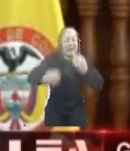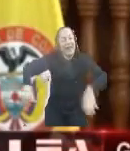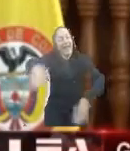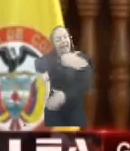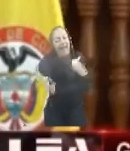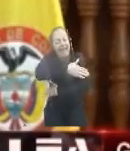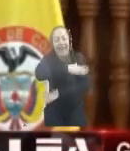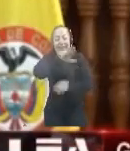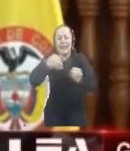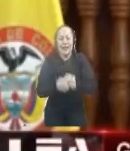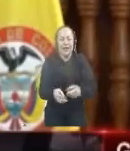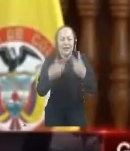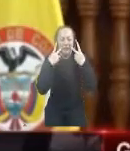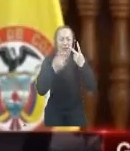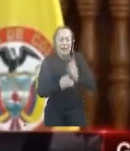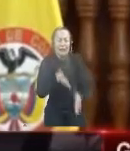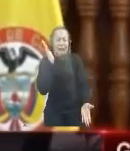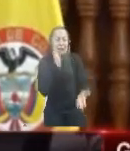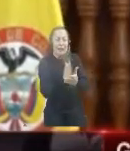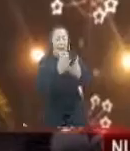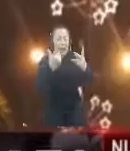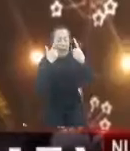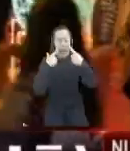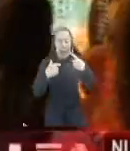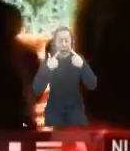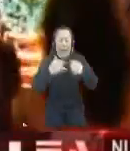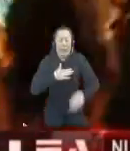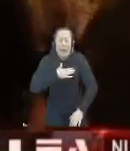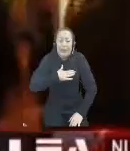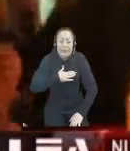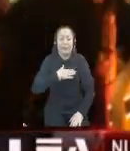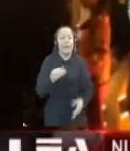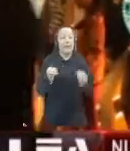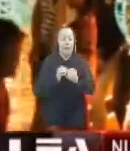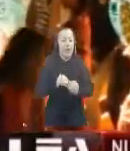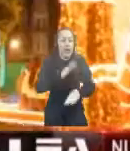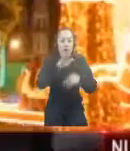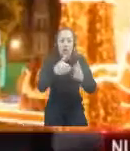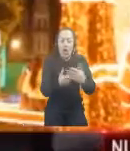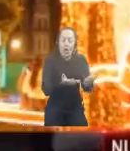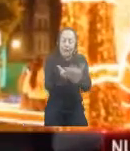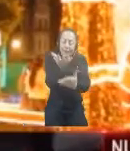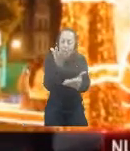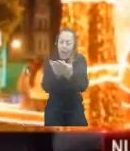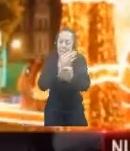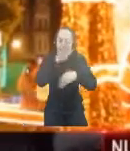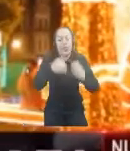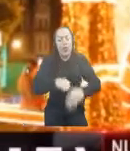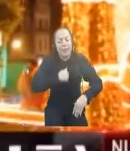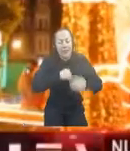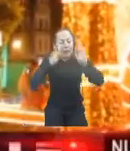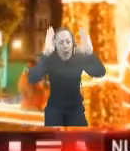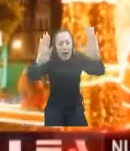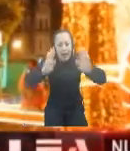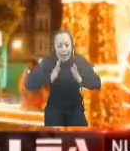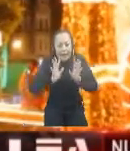Esperamos que no haya hechos que lamentar. Formulamos un llamado muy especial y muy perentorio, casi